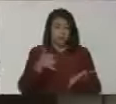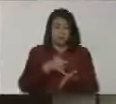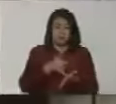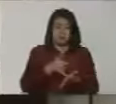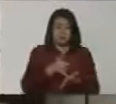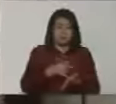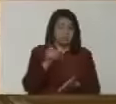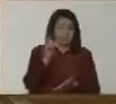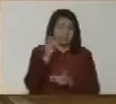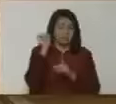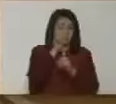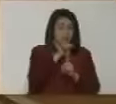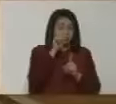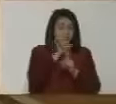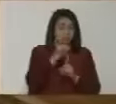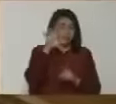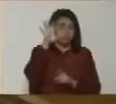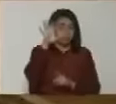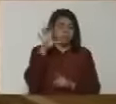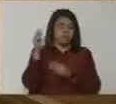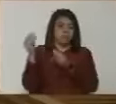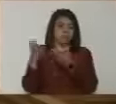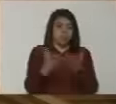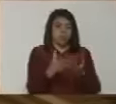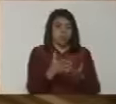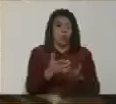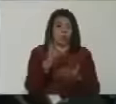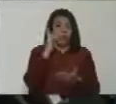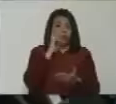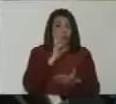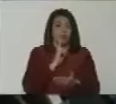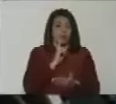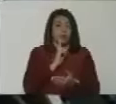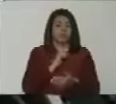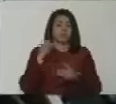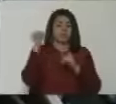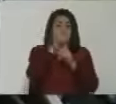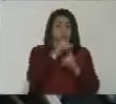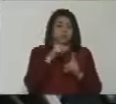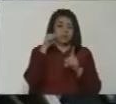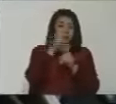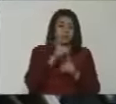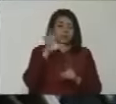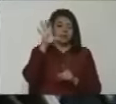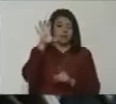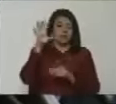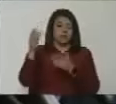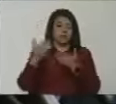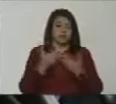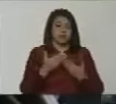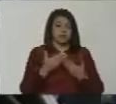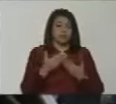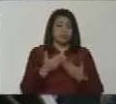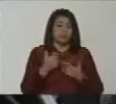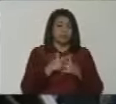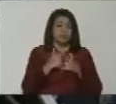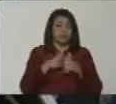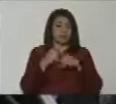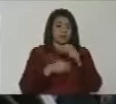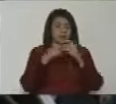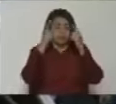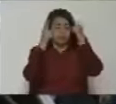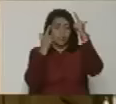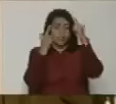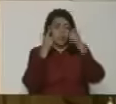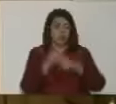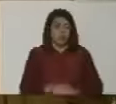Aquí luchan por la patria que le dejó Bolívar, luchan por la patria que le dejó Hugo Rafael Chávez